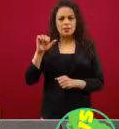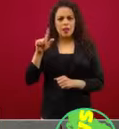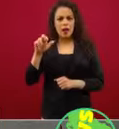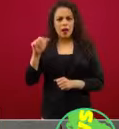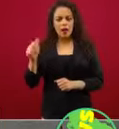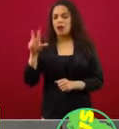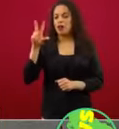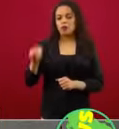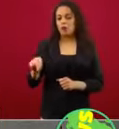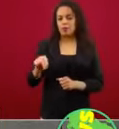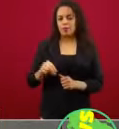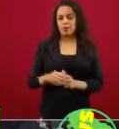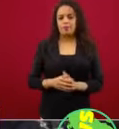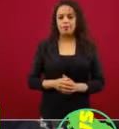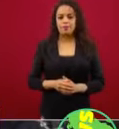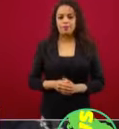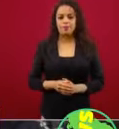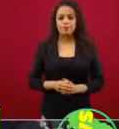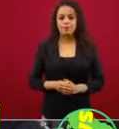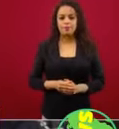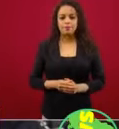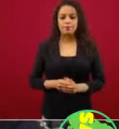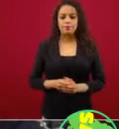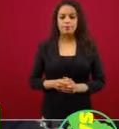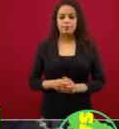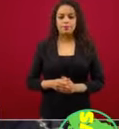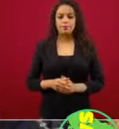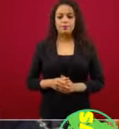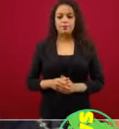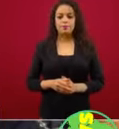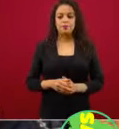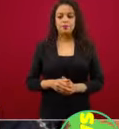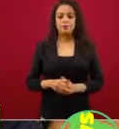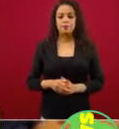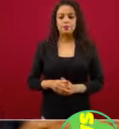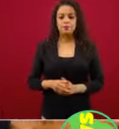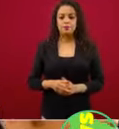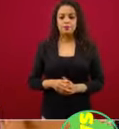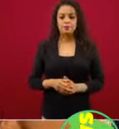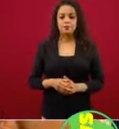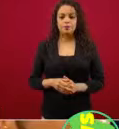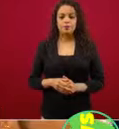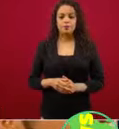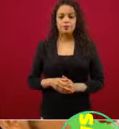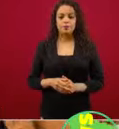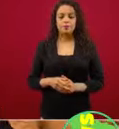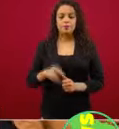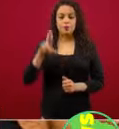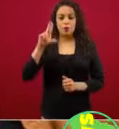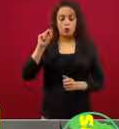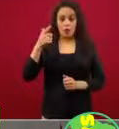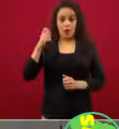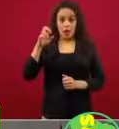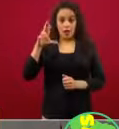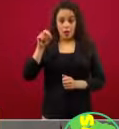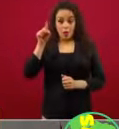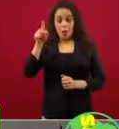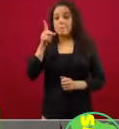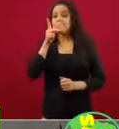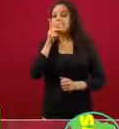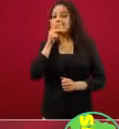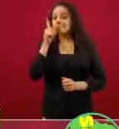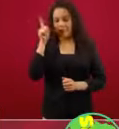Es Jaime. Jaime, Rogerio es el papá, sí, que todavía está ahí.